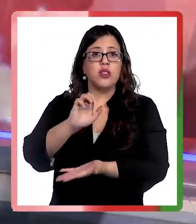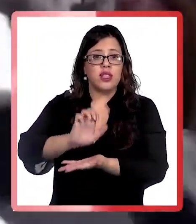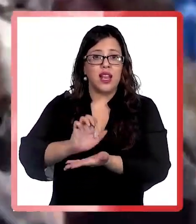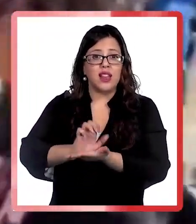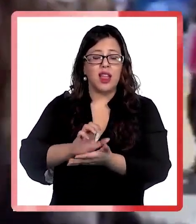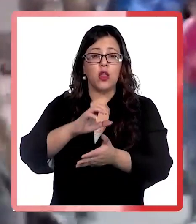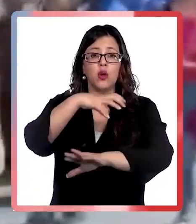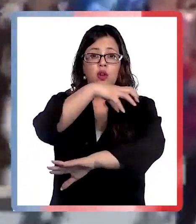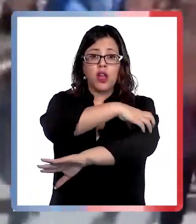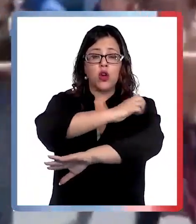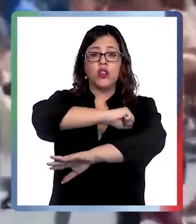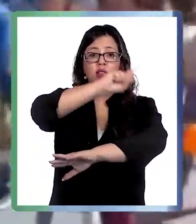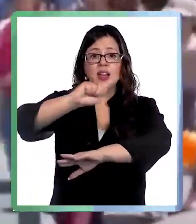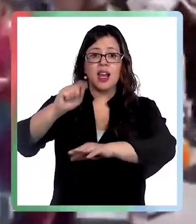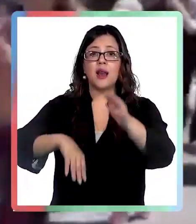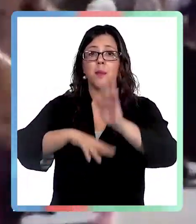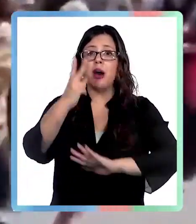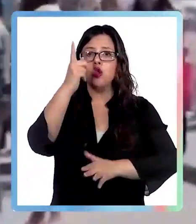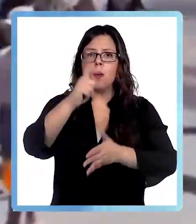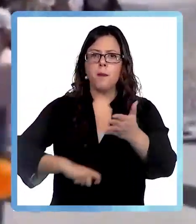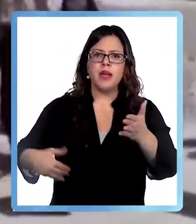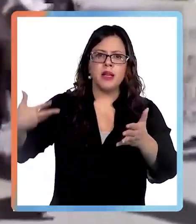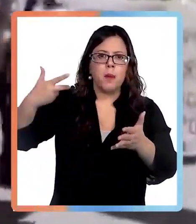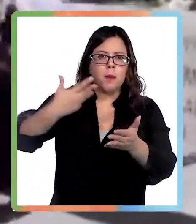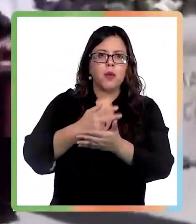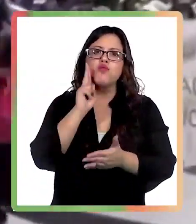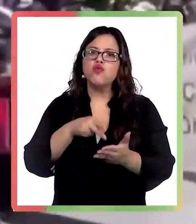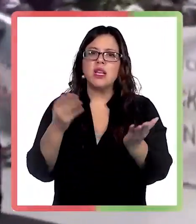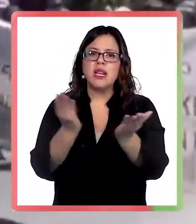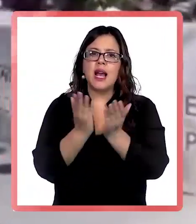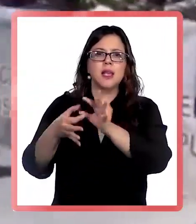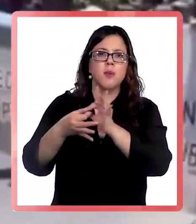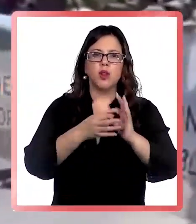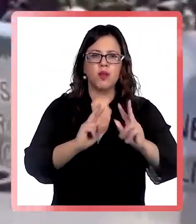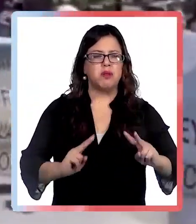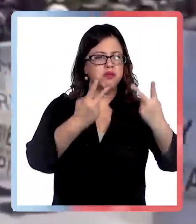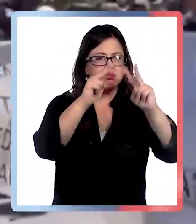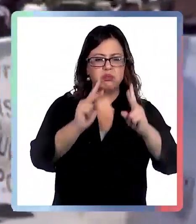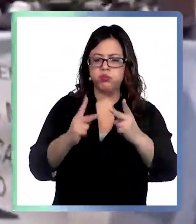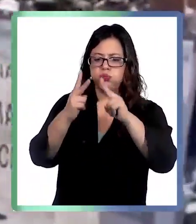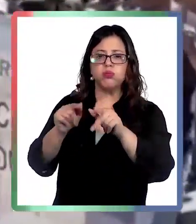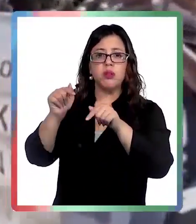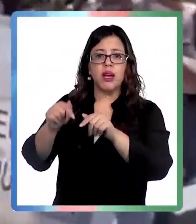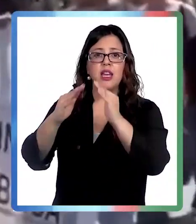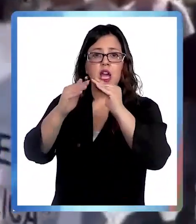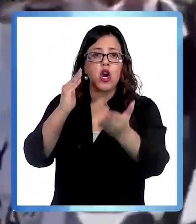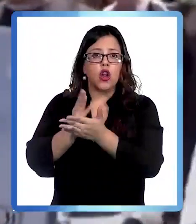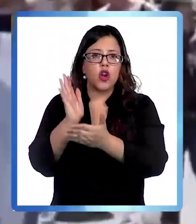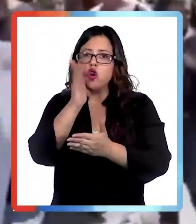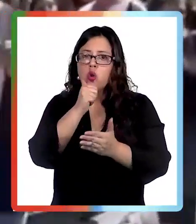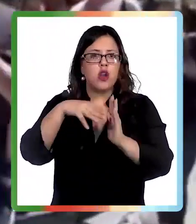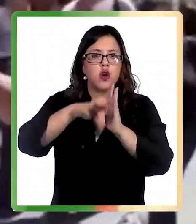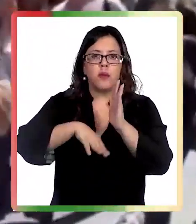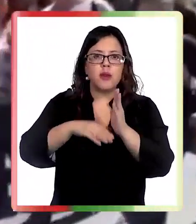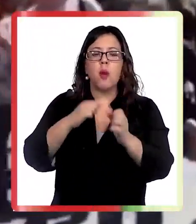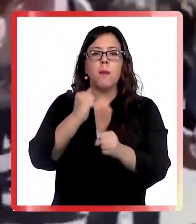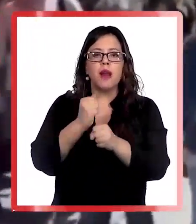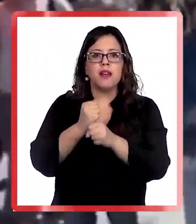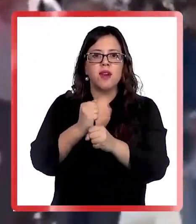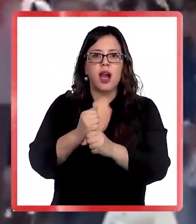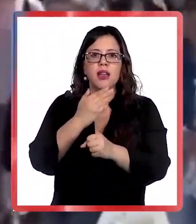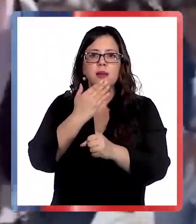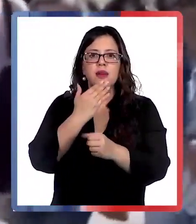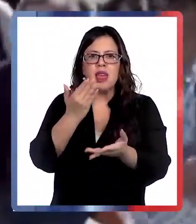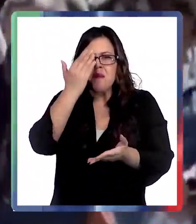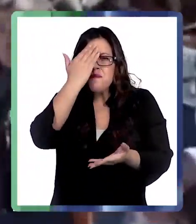estatales. En Atacama, más de 2 meses sin clases por problemas de infraestructura. Los colegios no tienen lo mínimo para trabajar